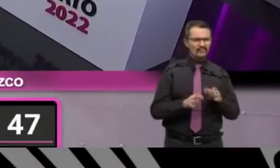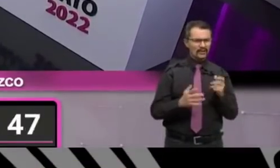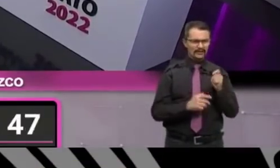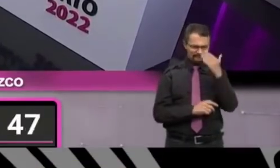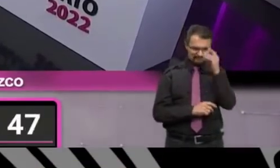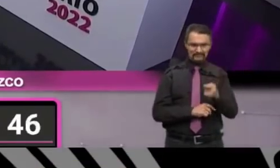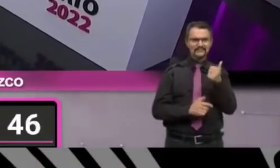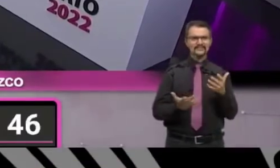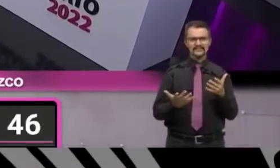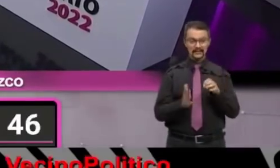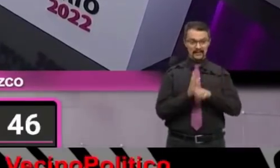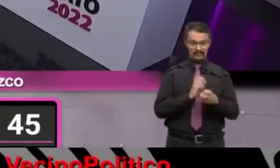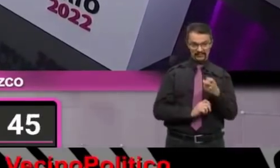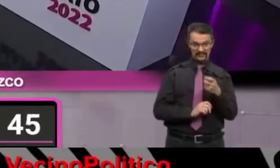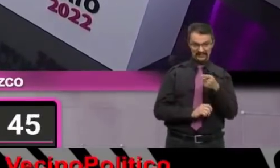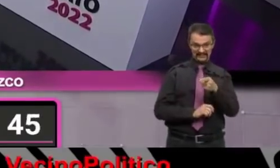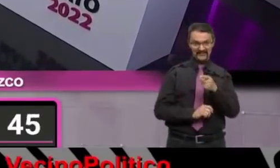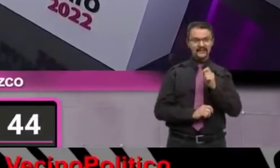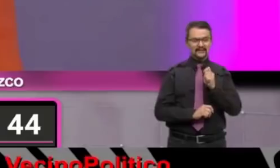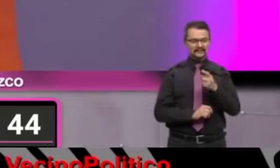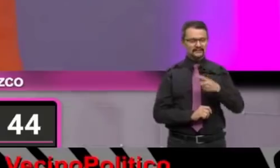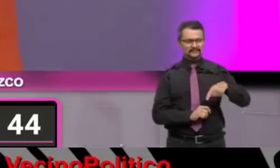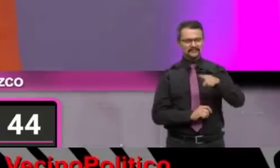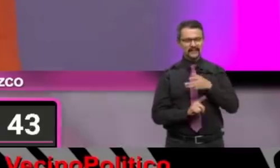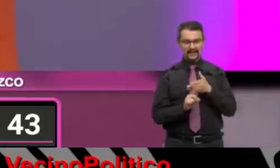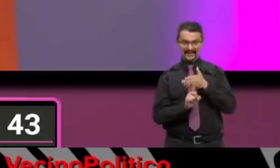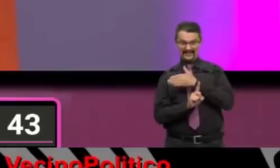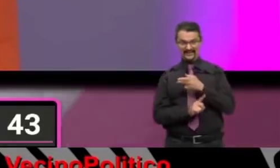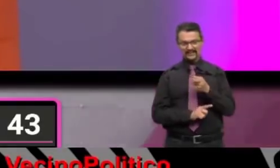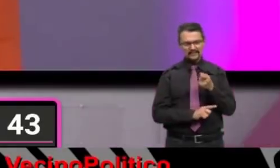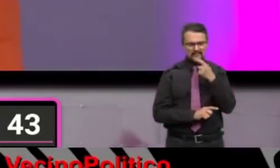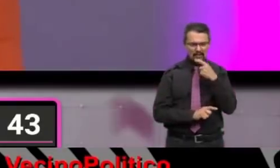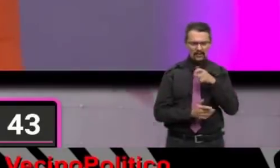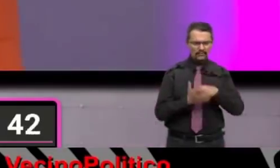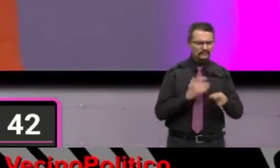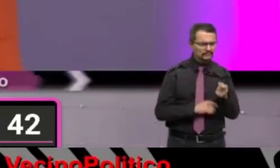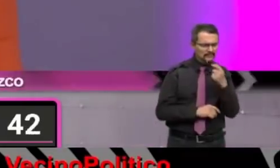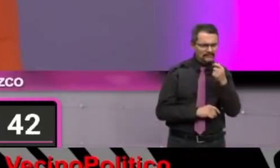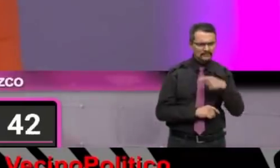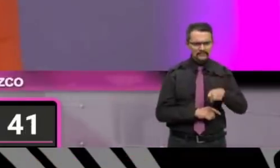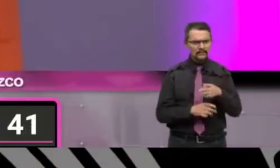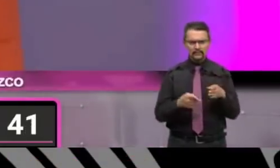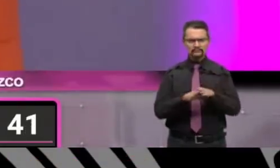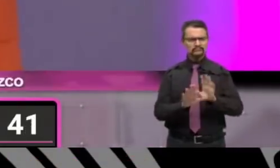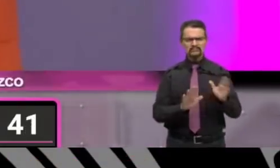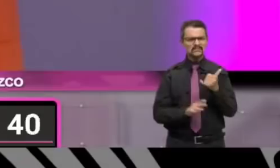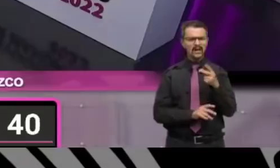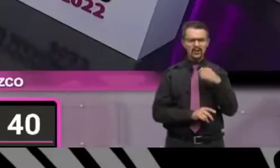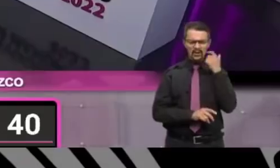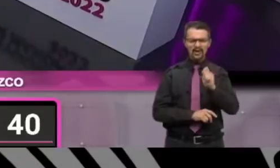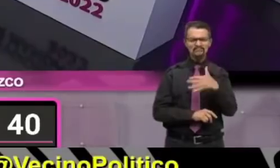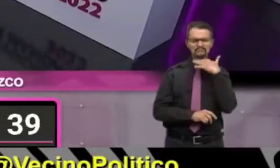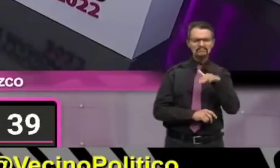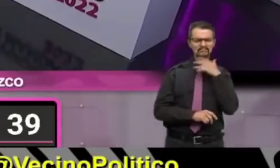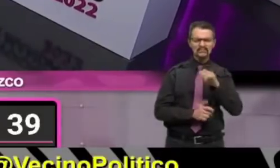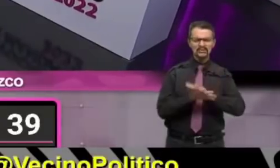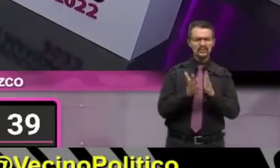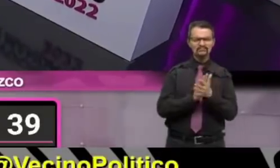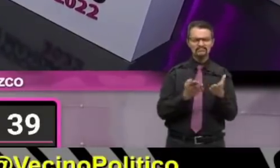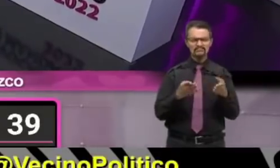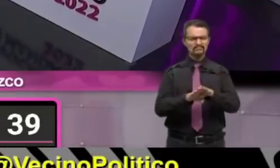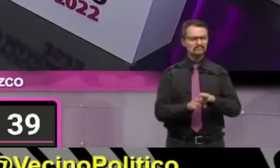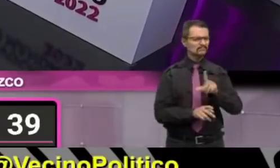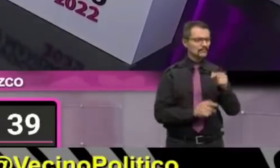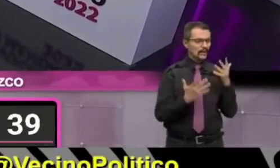ejemplo, el sistema de compras de medicinas, para no llevarse, pues, como un daño colateral a mucha gente. Déjame variar el turno y